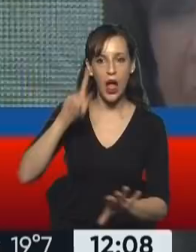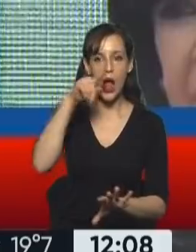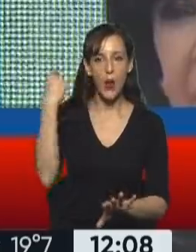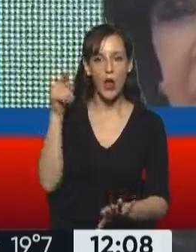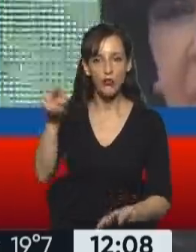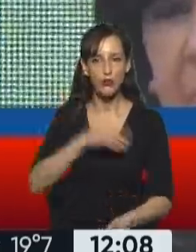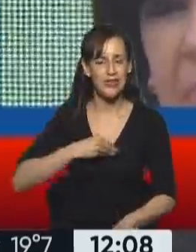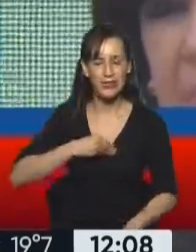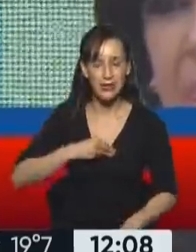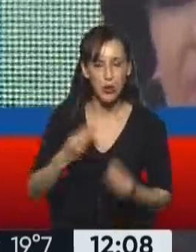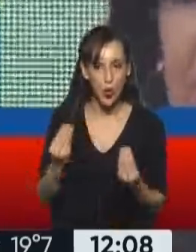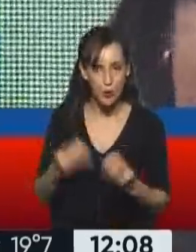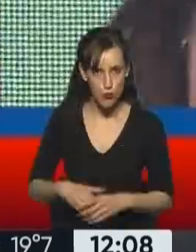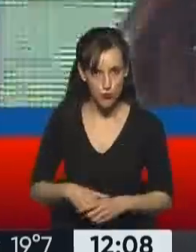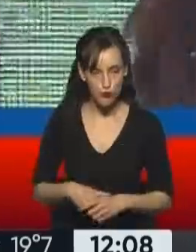me tocó,